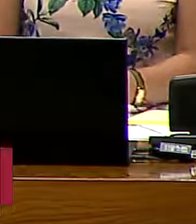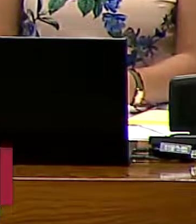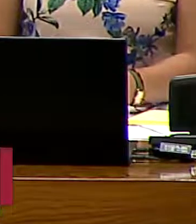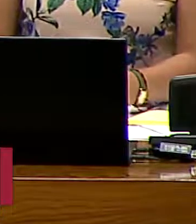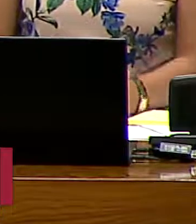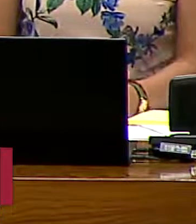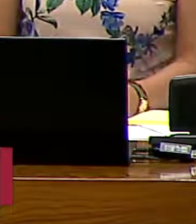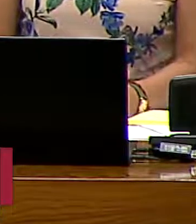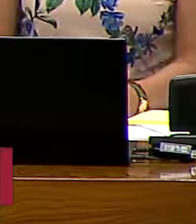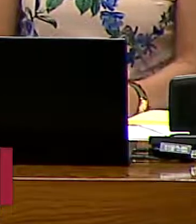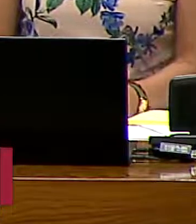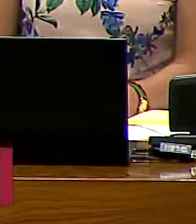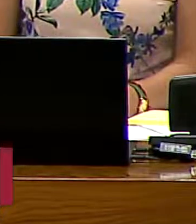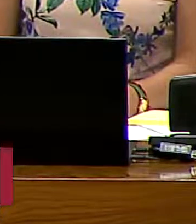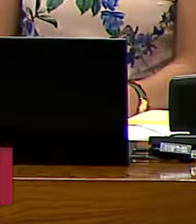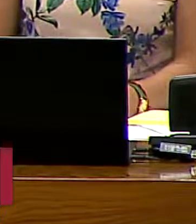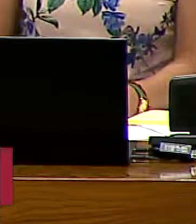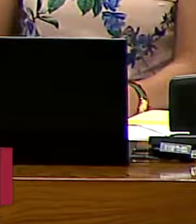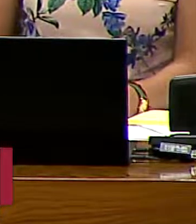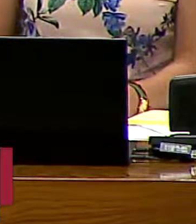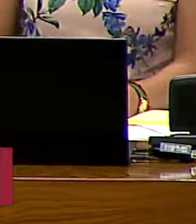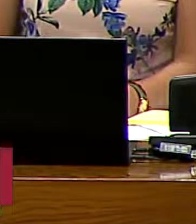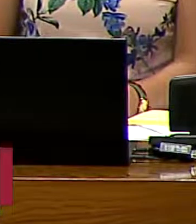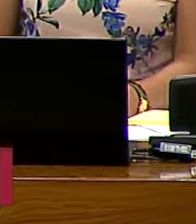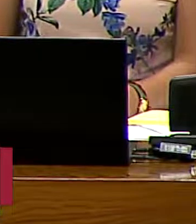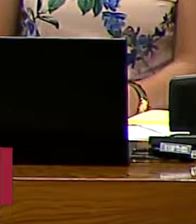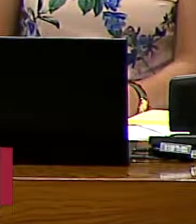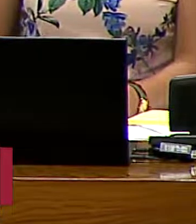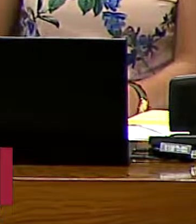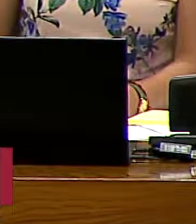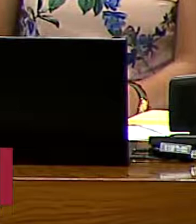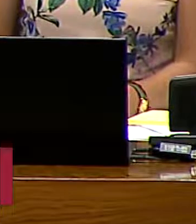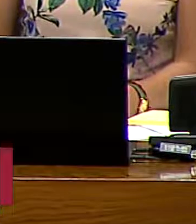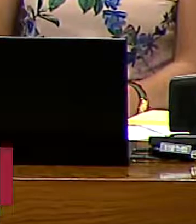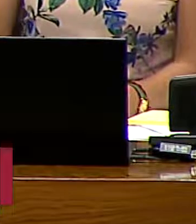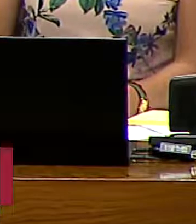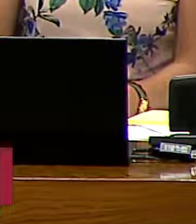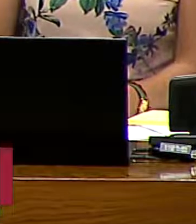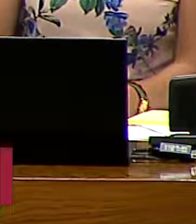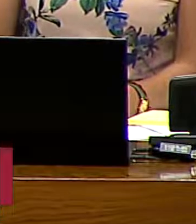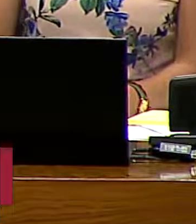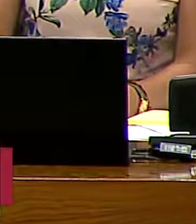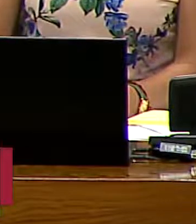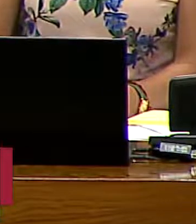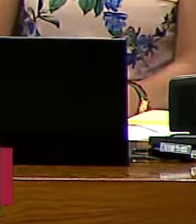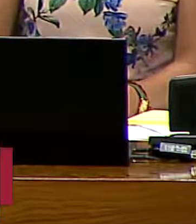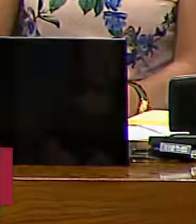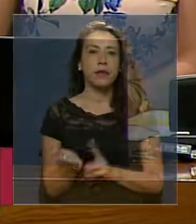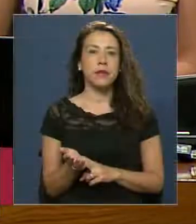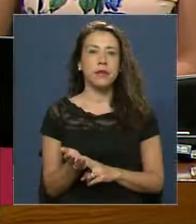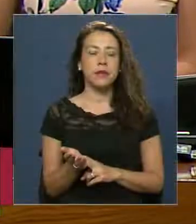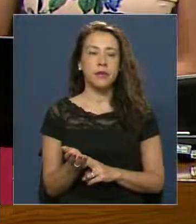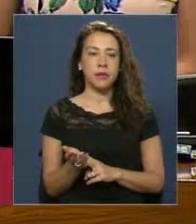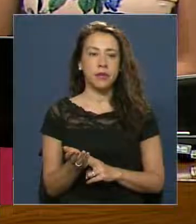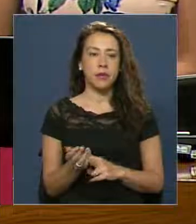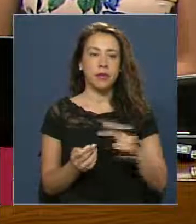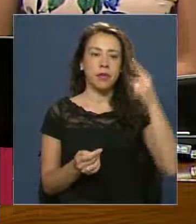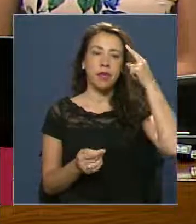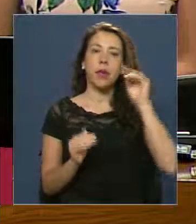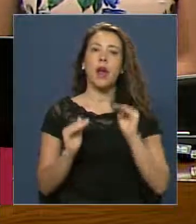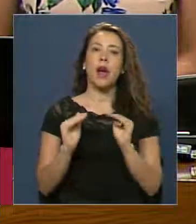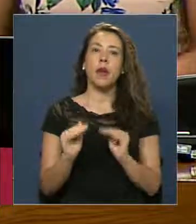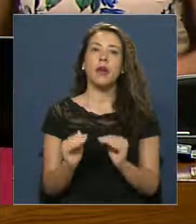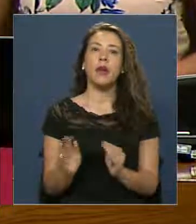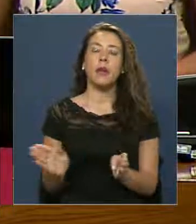de las enmiendas introducidas por el Senado al proyecto de ley que contempla diversas medidas tributarias y financieras destinadas a apoyar a